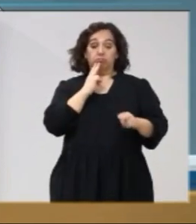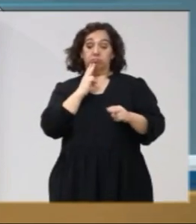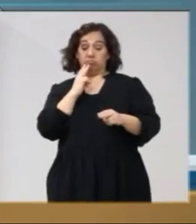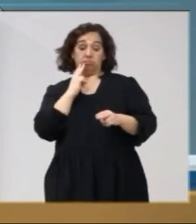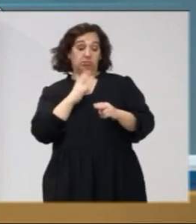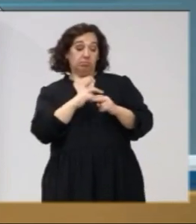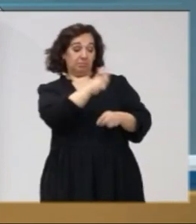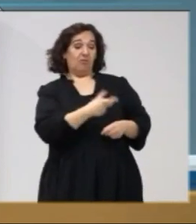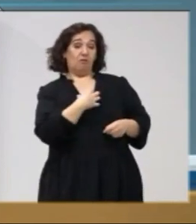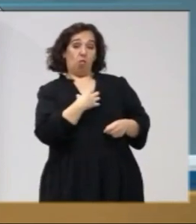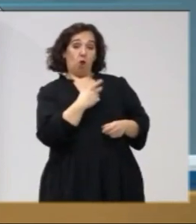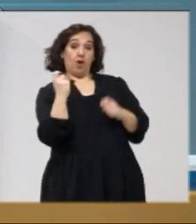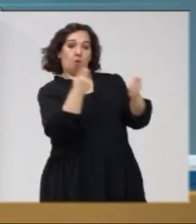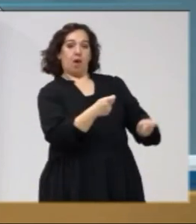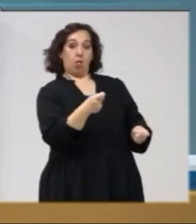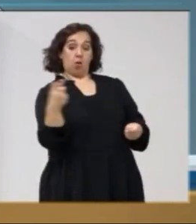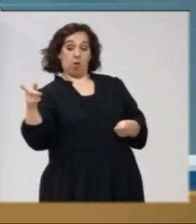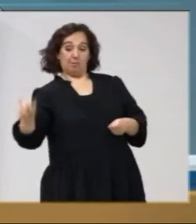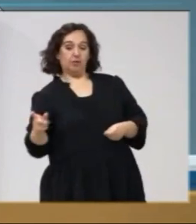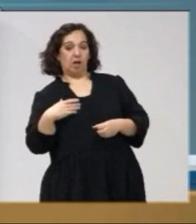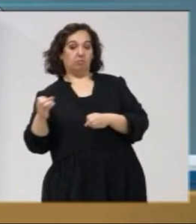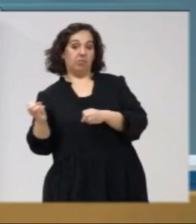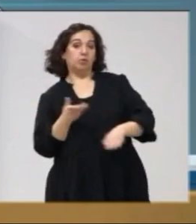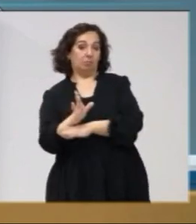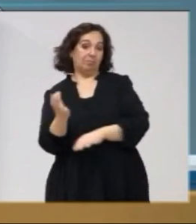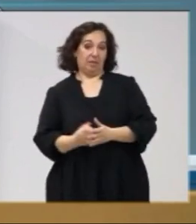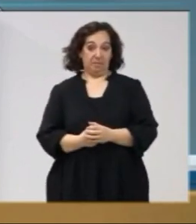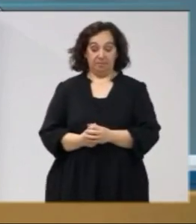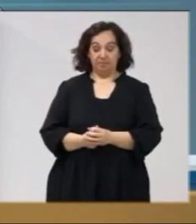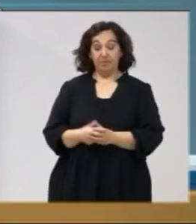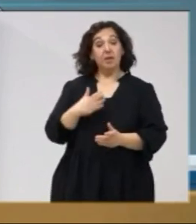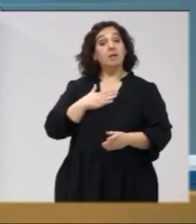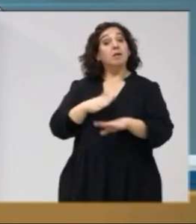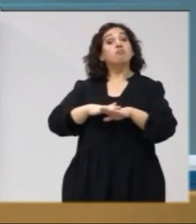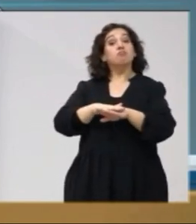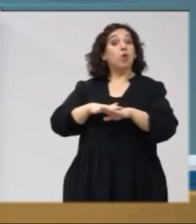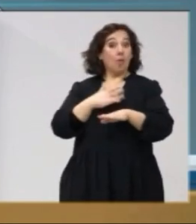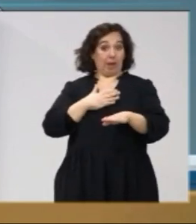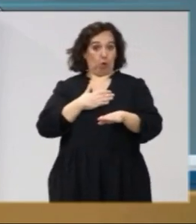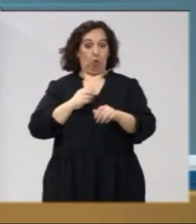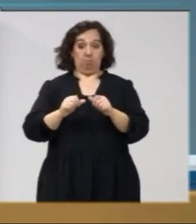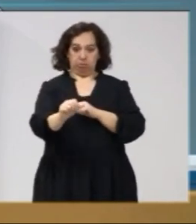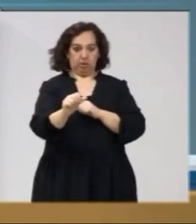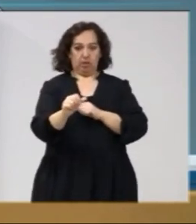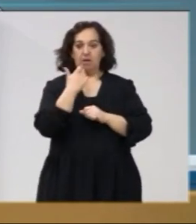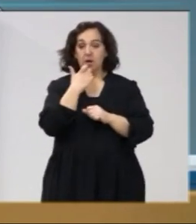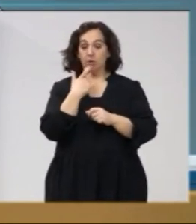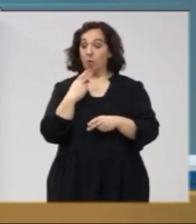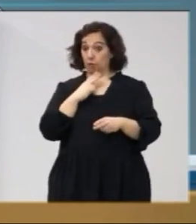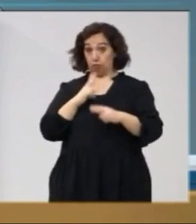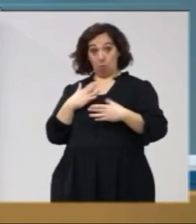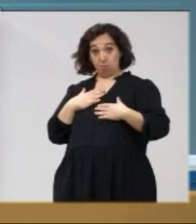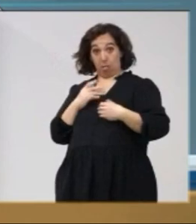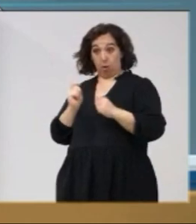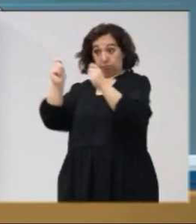quiero decir que si en algún momento en mi gobierno alguno de aquellos a los que yo he nombrado,